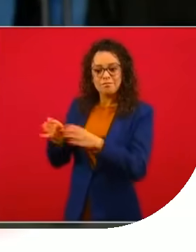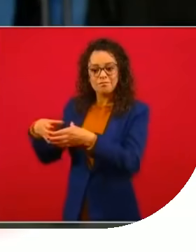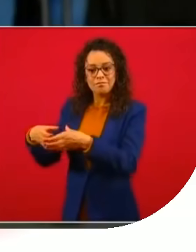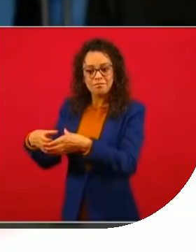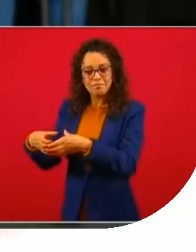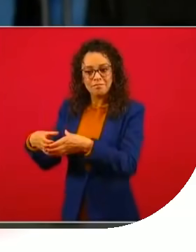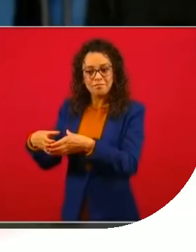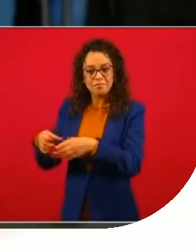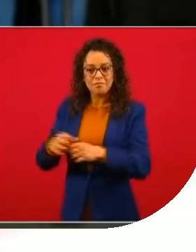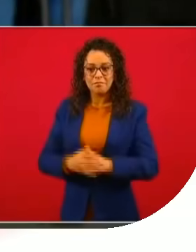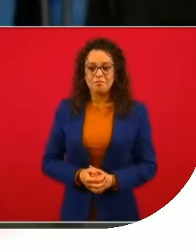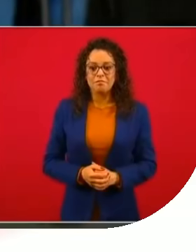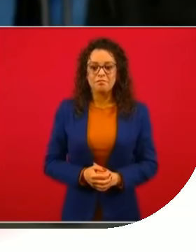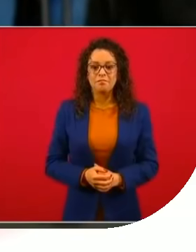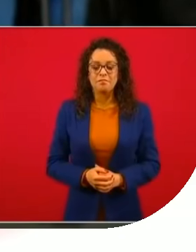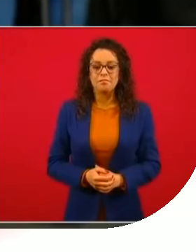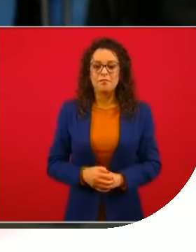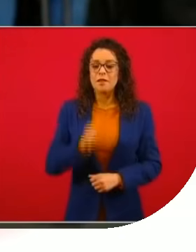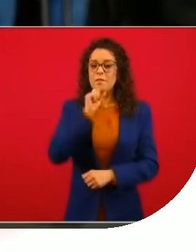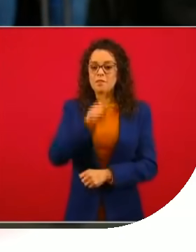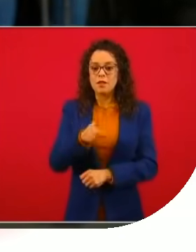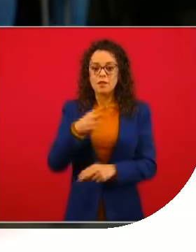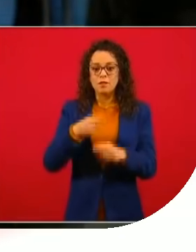incluidos los intelectuales orgánicos,